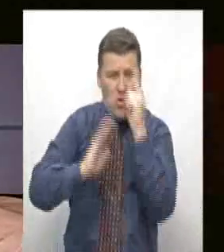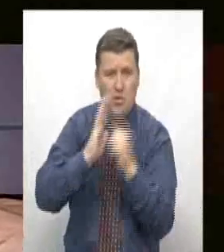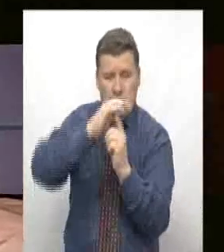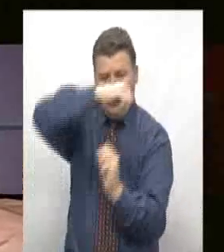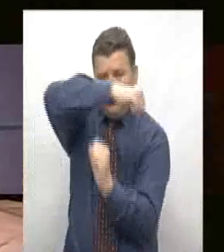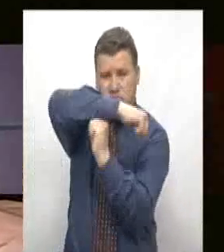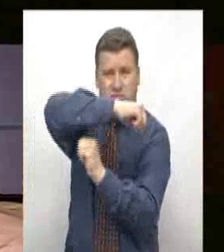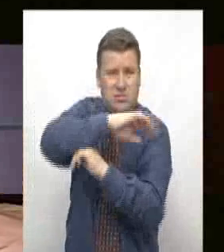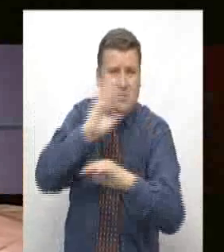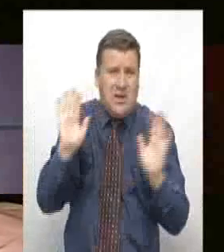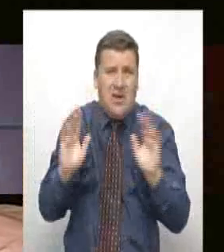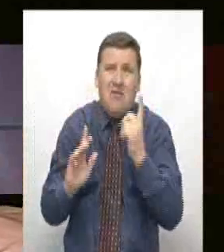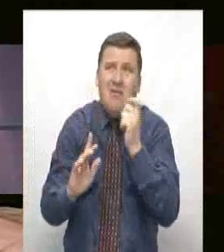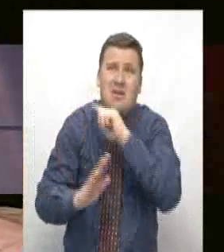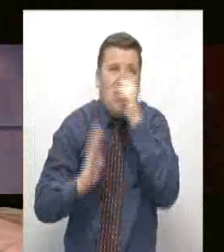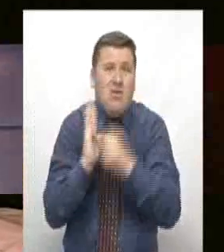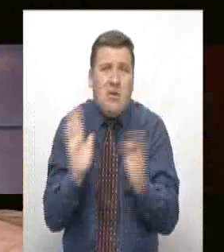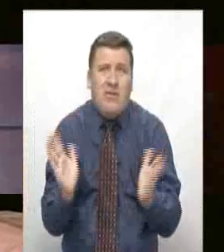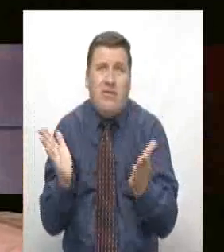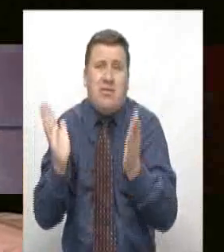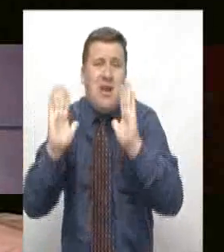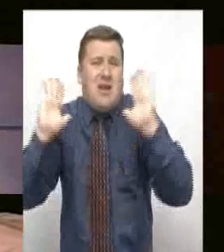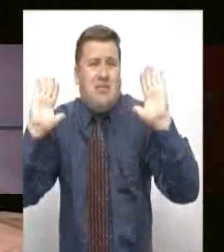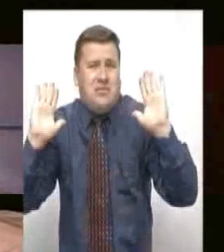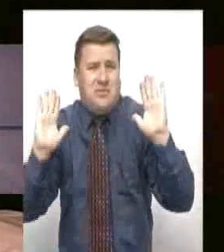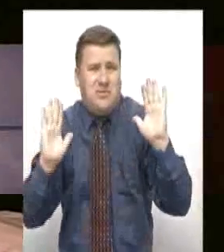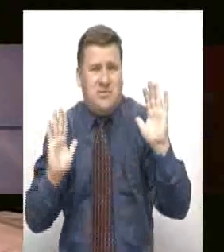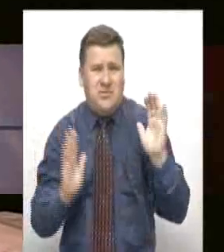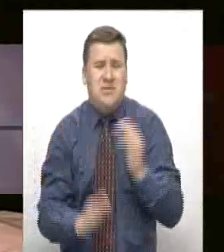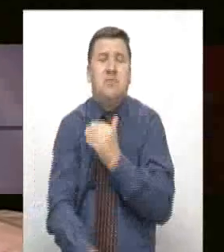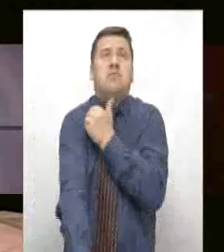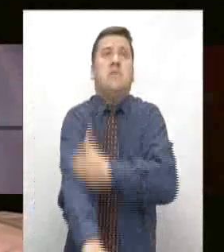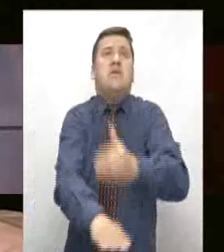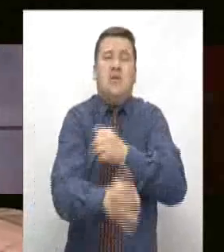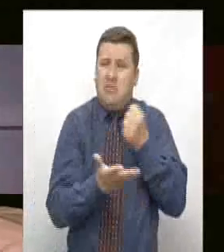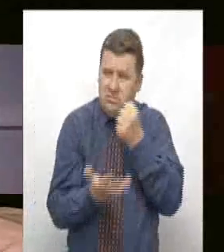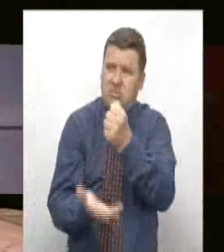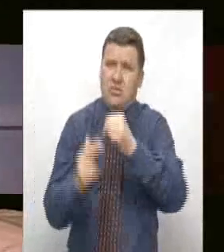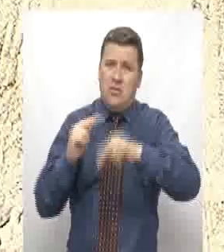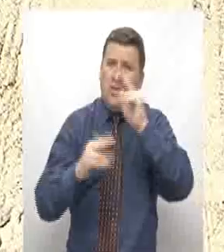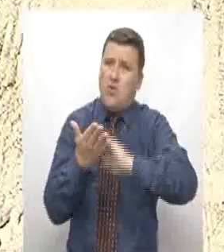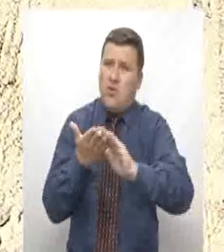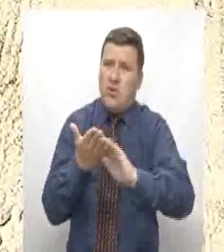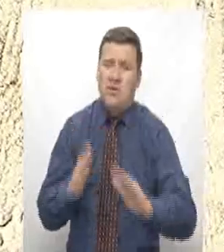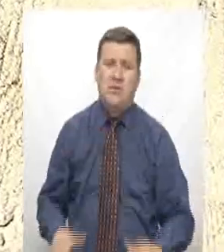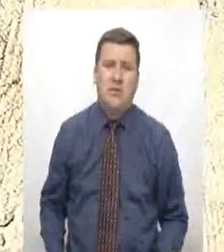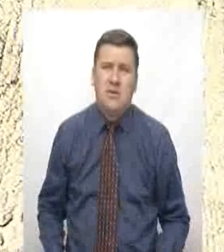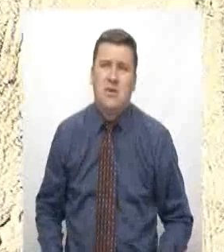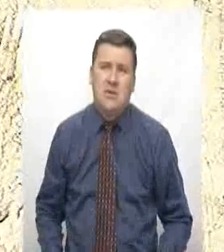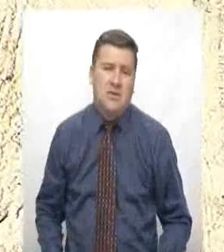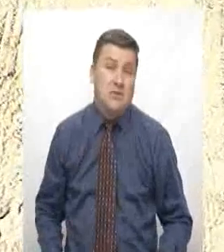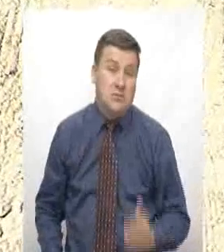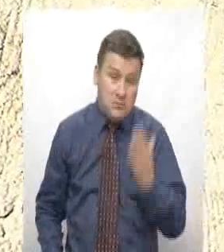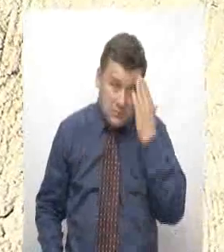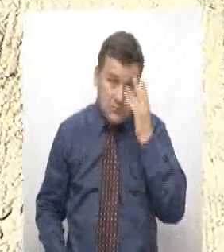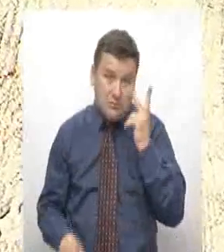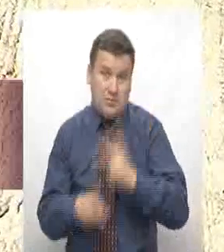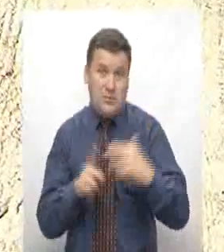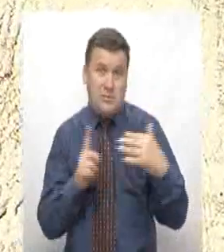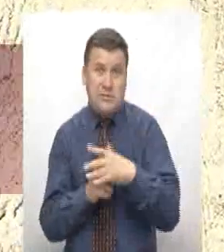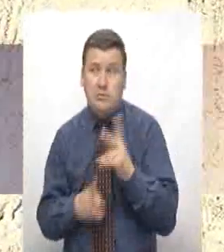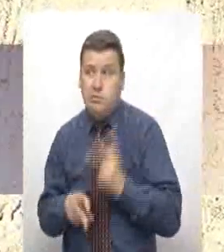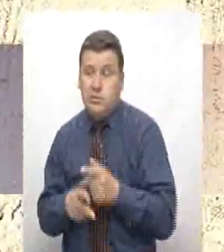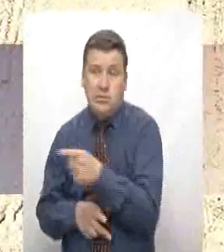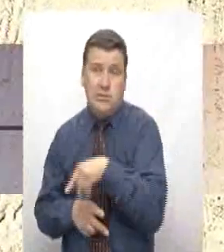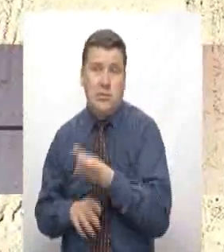completa, no es sino pues terminarlo. ¿Por qué no inviertan todos esos millones en ese megacolegio? Corre mucho peligro, porque como hay tanta